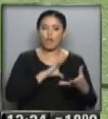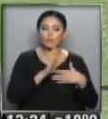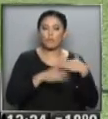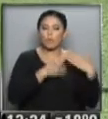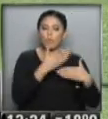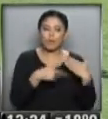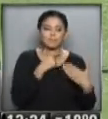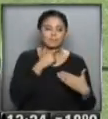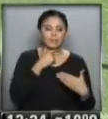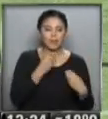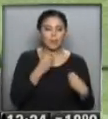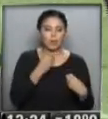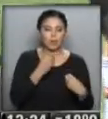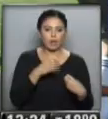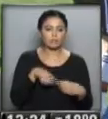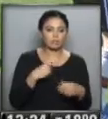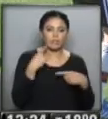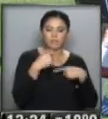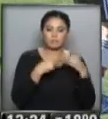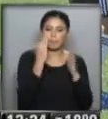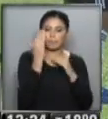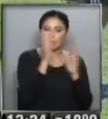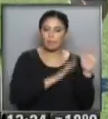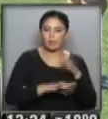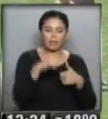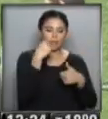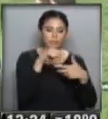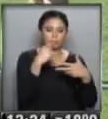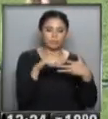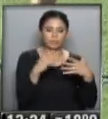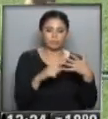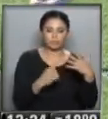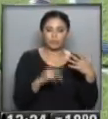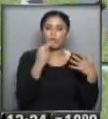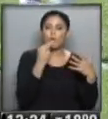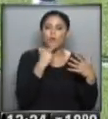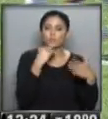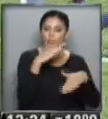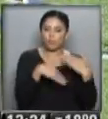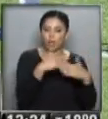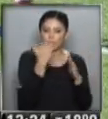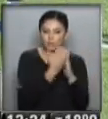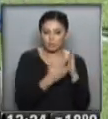partido que queremos jugar. Entonces vamos con Barovero, Mercado, Pires, Balanta, Bangioni,